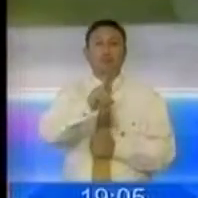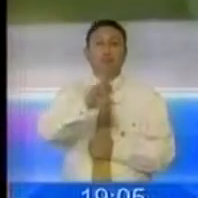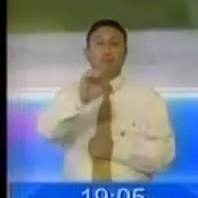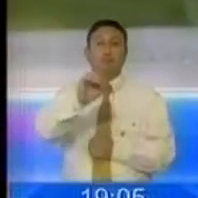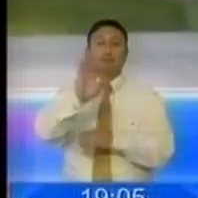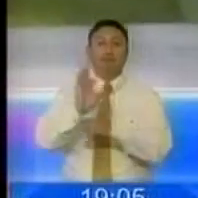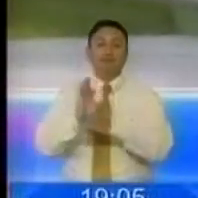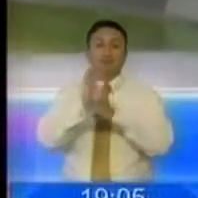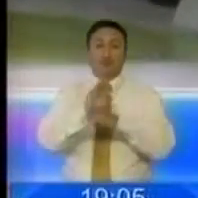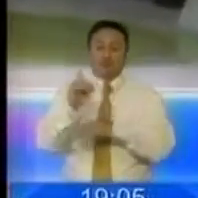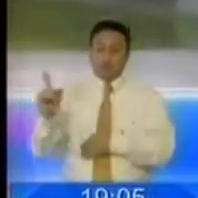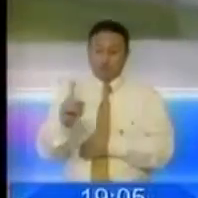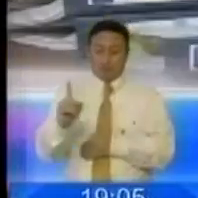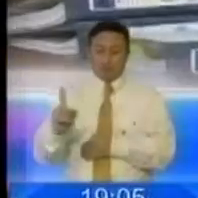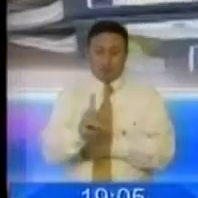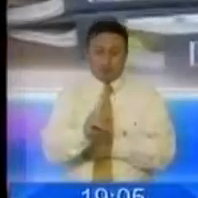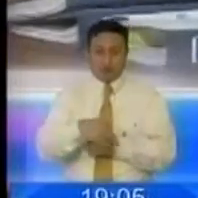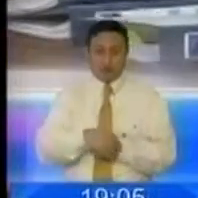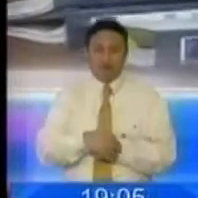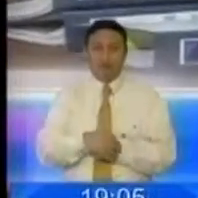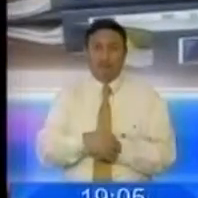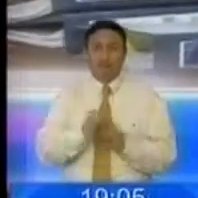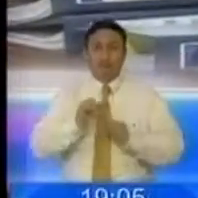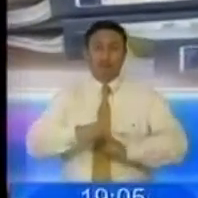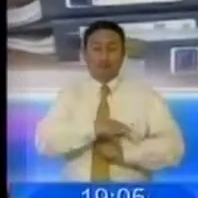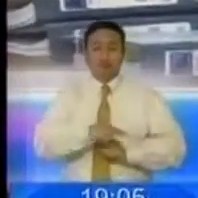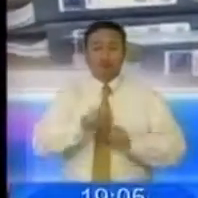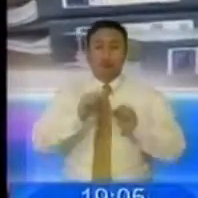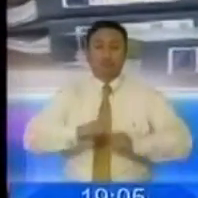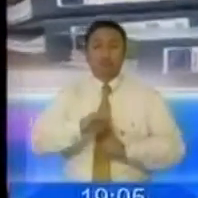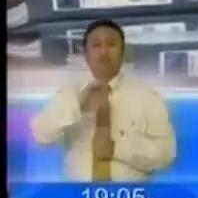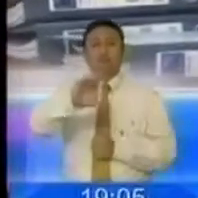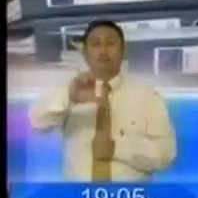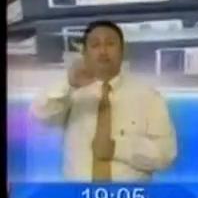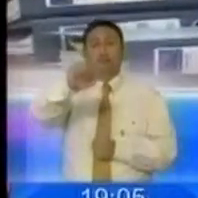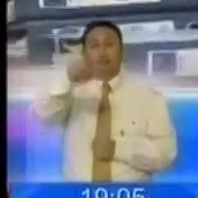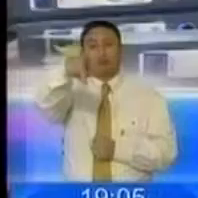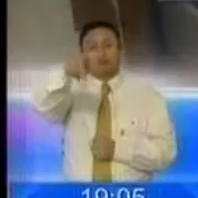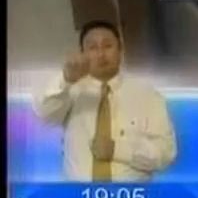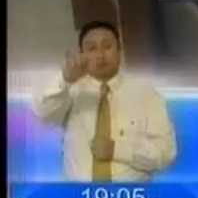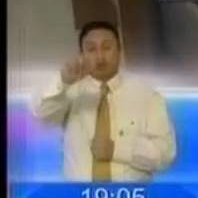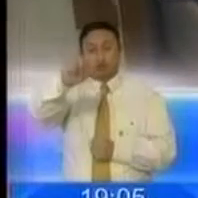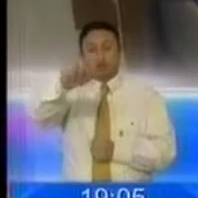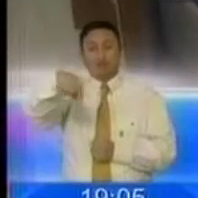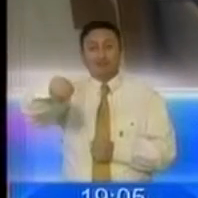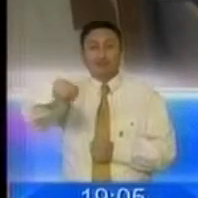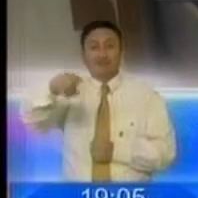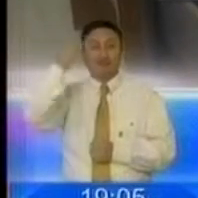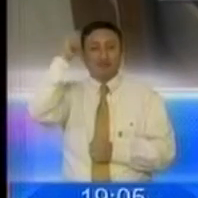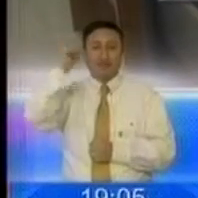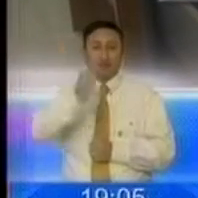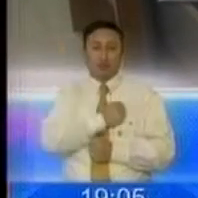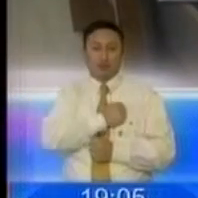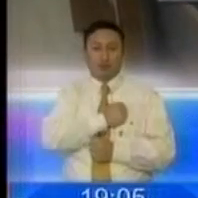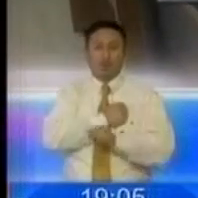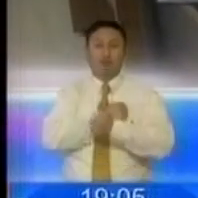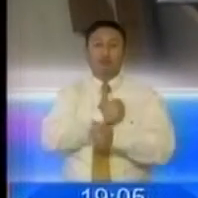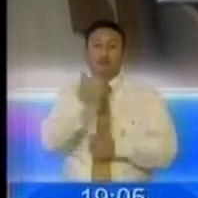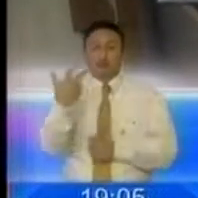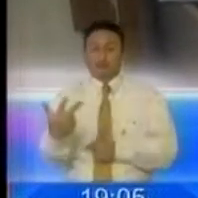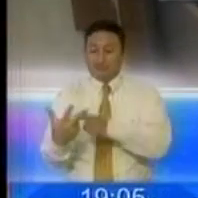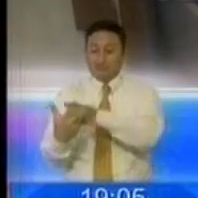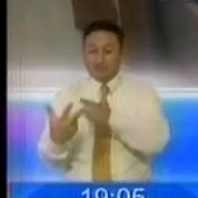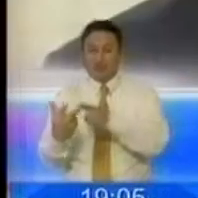que presentó la Fiscalía General del Estado. Asimismo, se permitió acusar a Carlos Pareja Yanuseli de autor del delito, mientras que los otros tres procesados